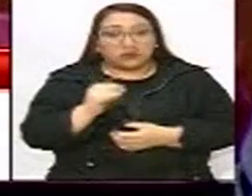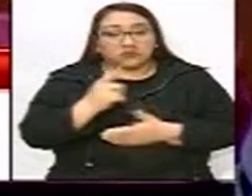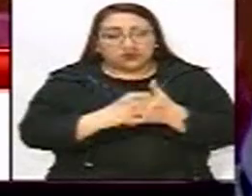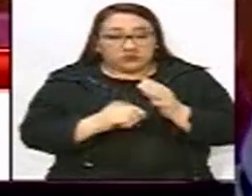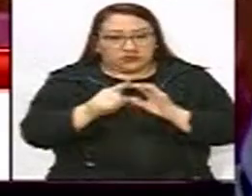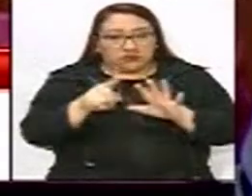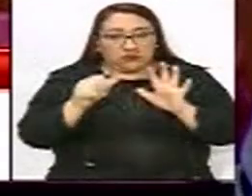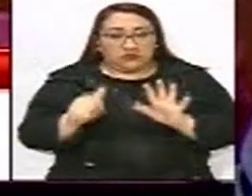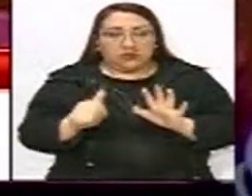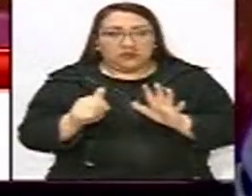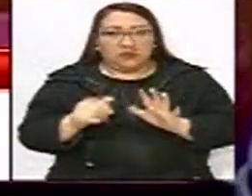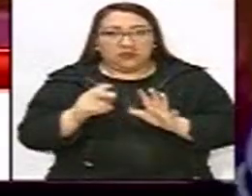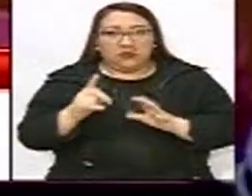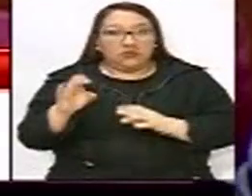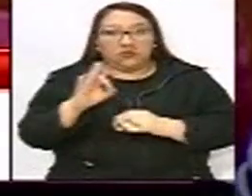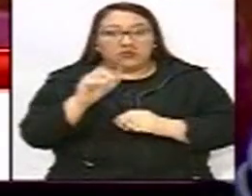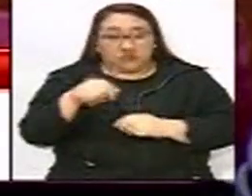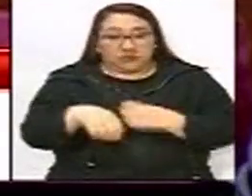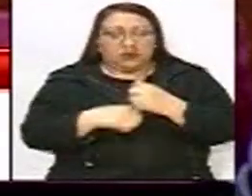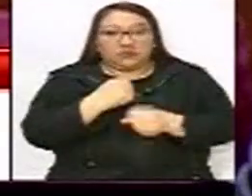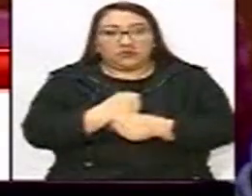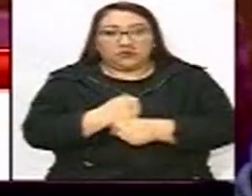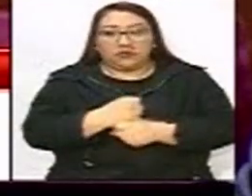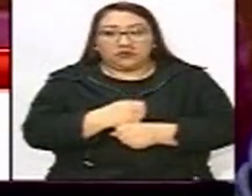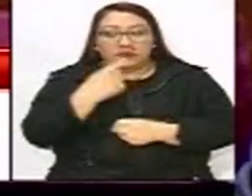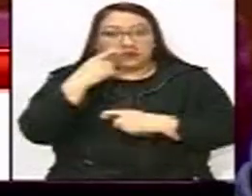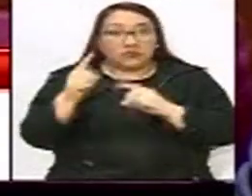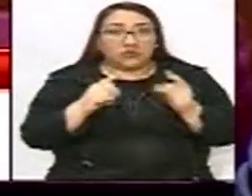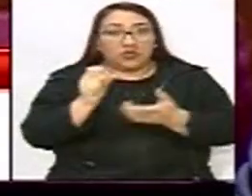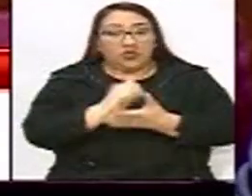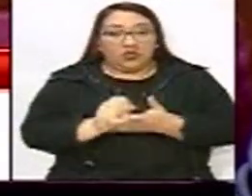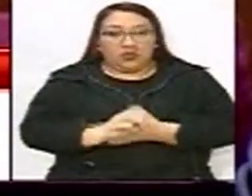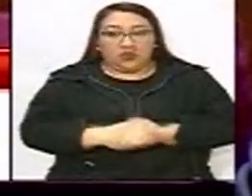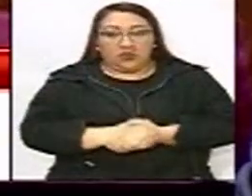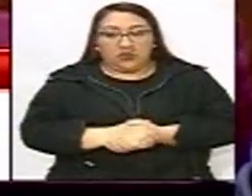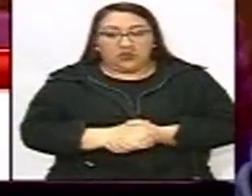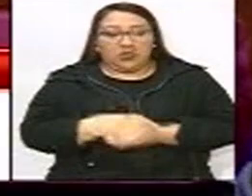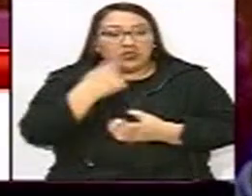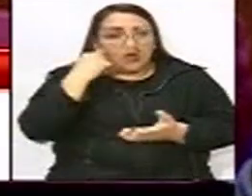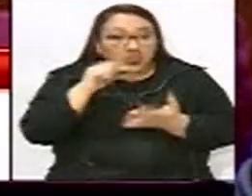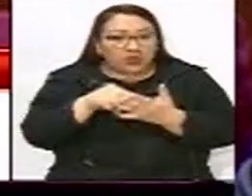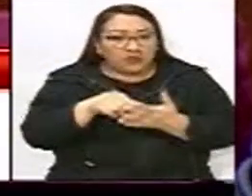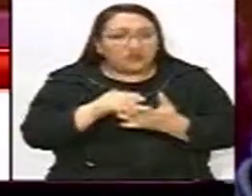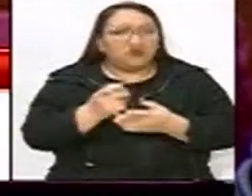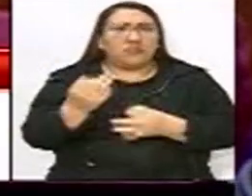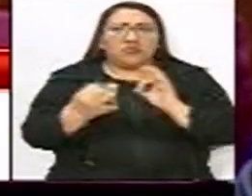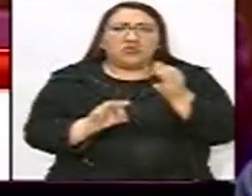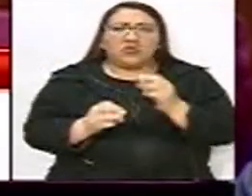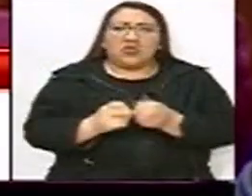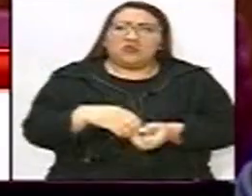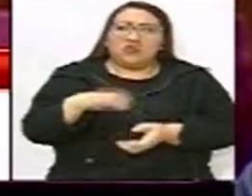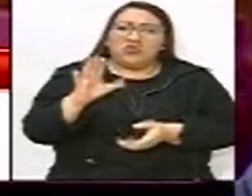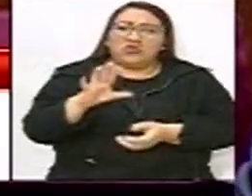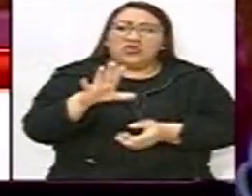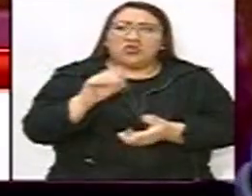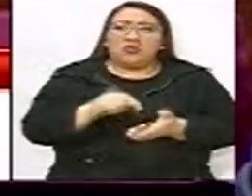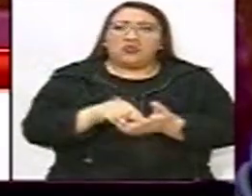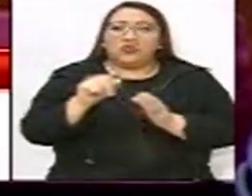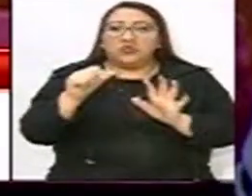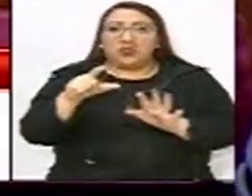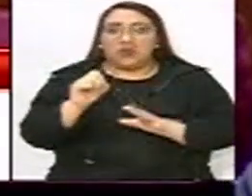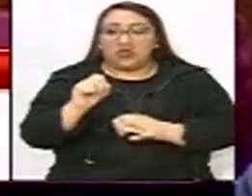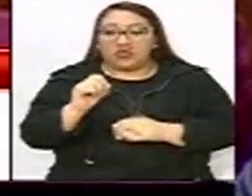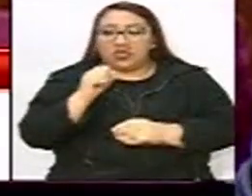el 16 de febrero de este año, el supervisor del contrato observa el cálculo de la tarifa presentada por Línea Amarilla